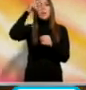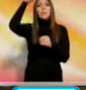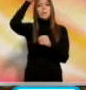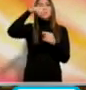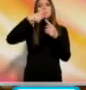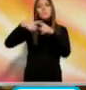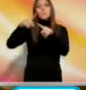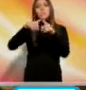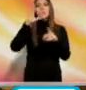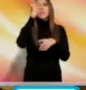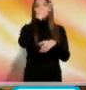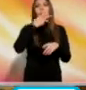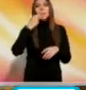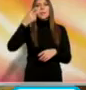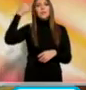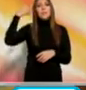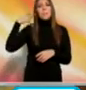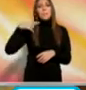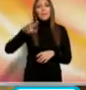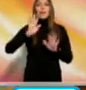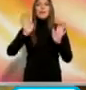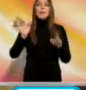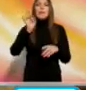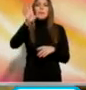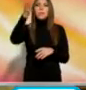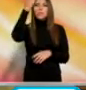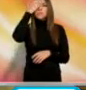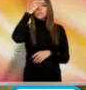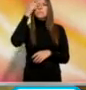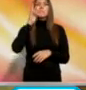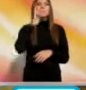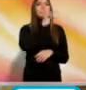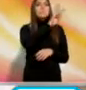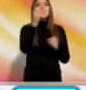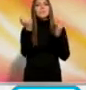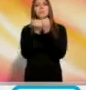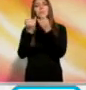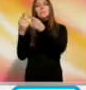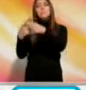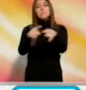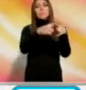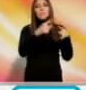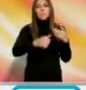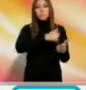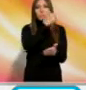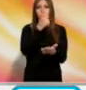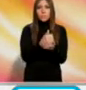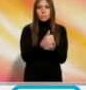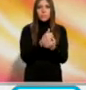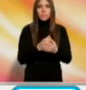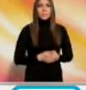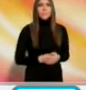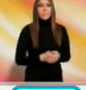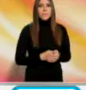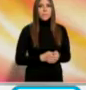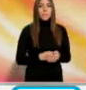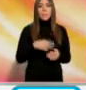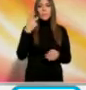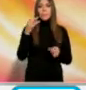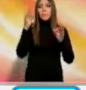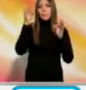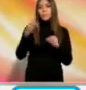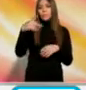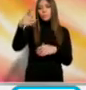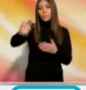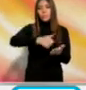bellezas, el viajero ya las conoce por haberlas visto también en otras ciudades, pero es propio de esta que